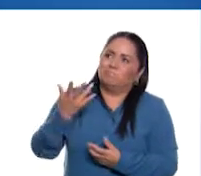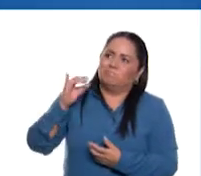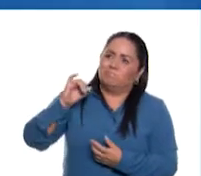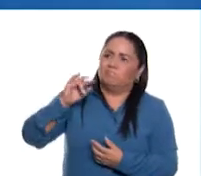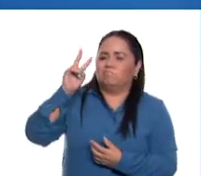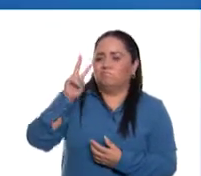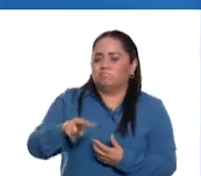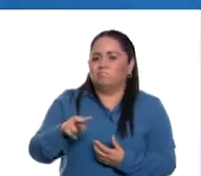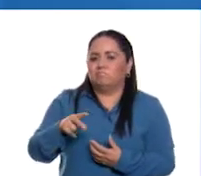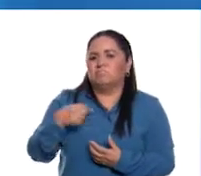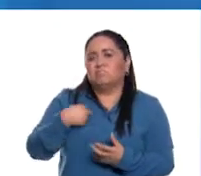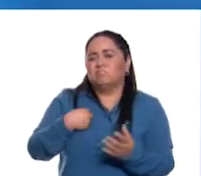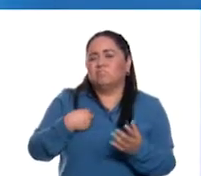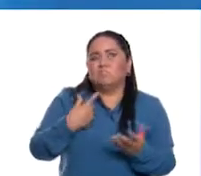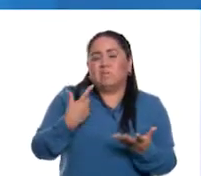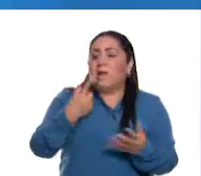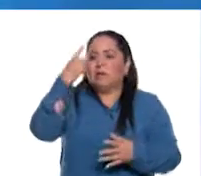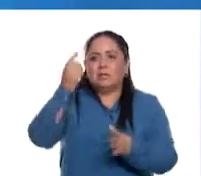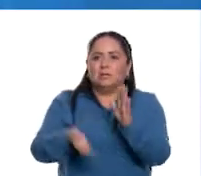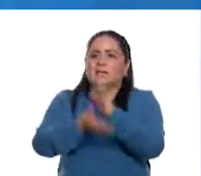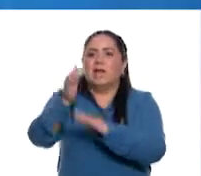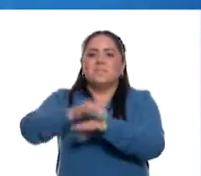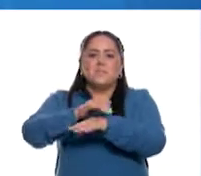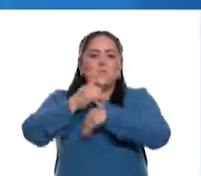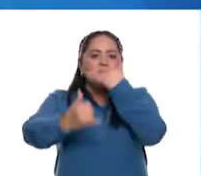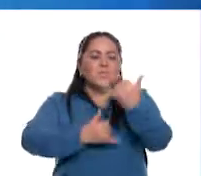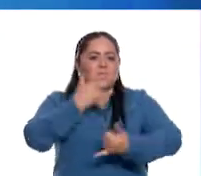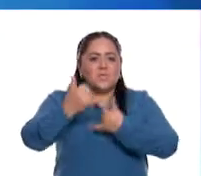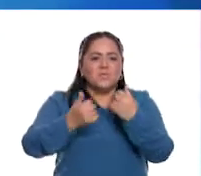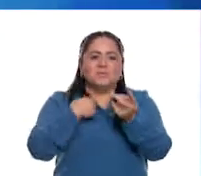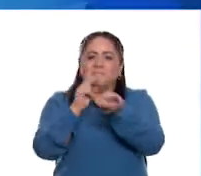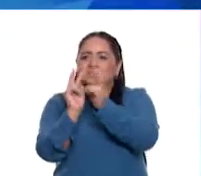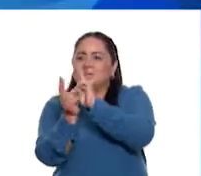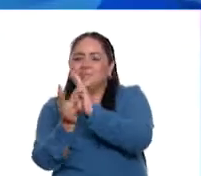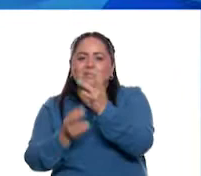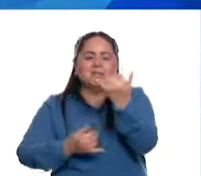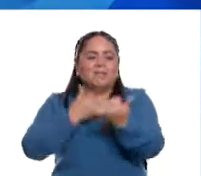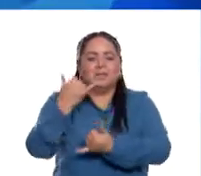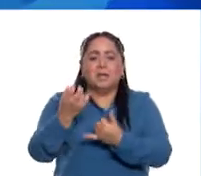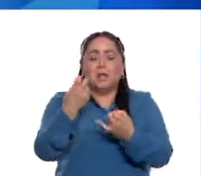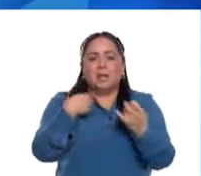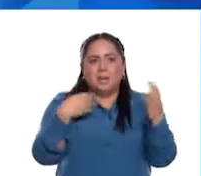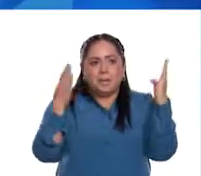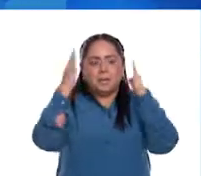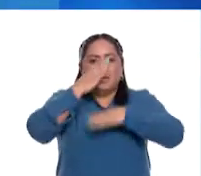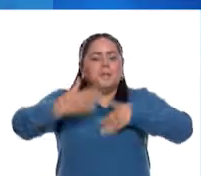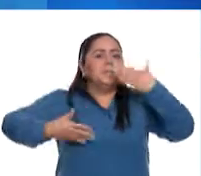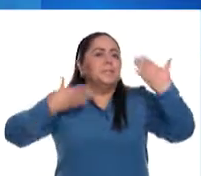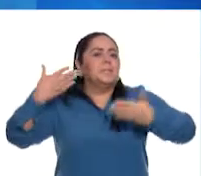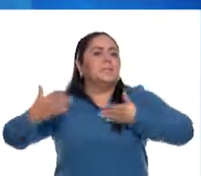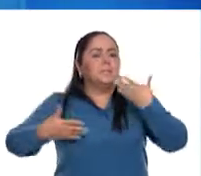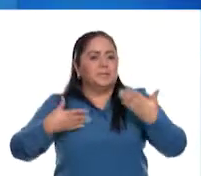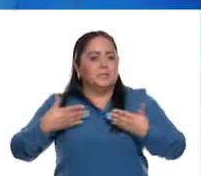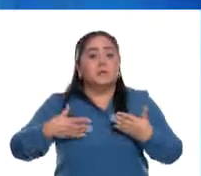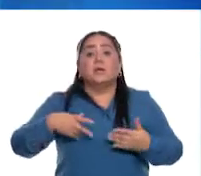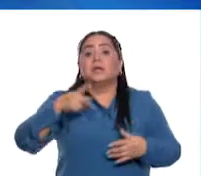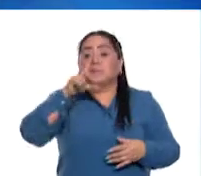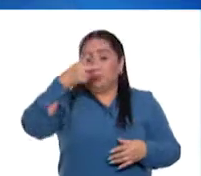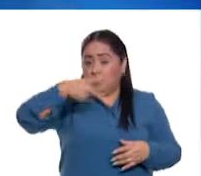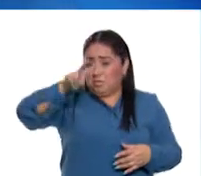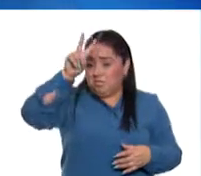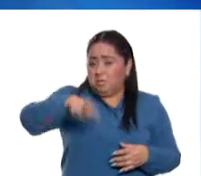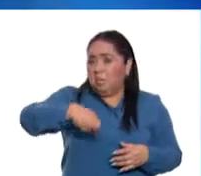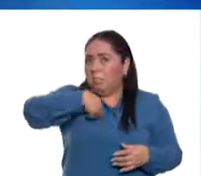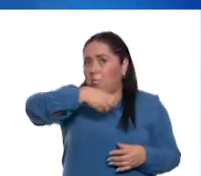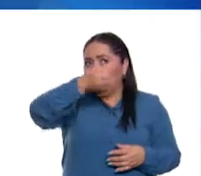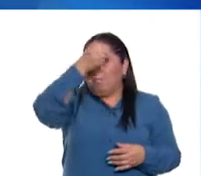Pues salía a jugar con mis amigos de la escuela o con mis vecinos. Y me divertía mucho. Tanto que realmente